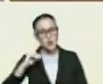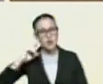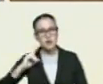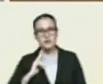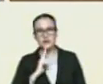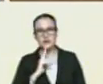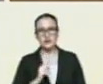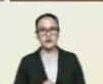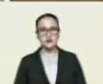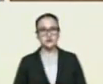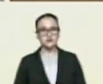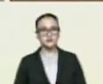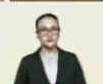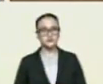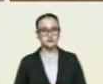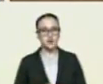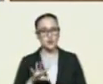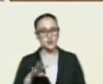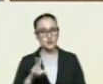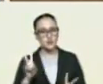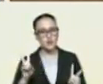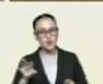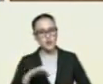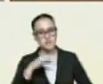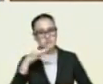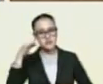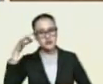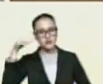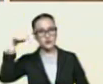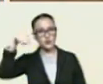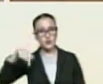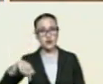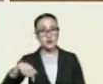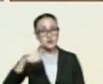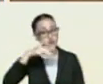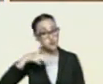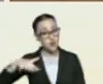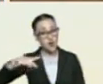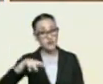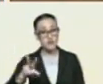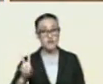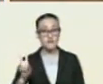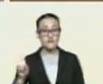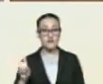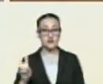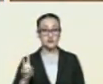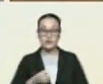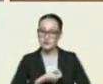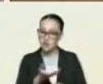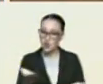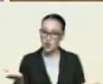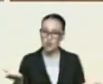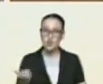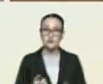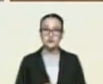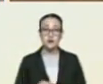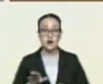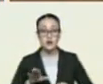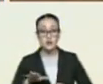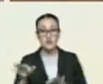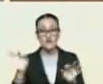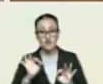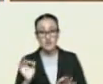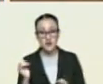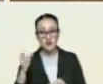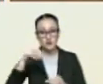pero también marca un nuevo espíritu en nuestra población. El pueblo de Venezuela se expresó. Se expresó a favor de un modelo